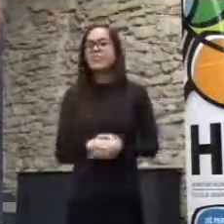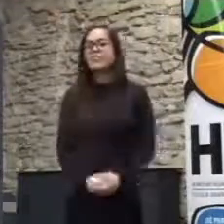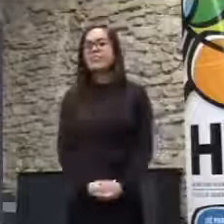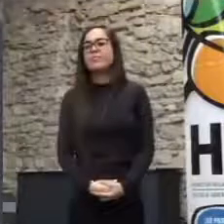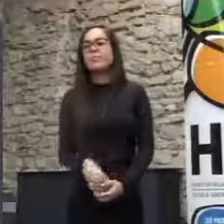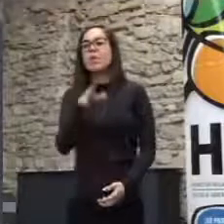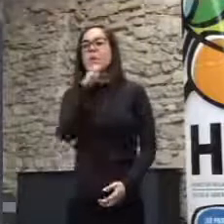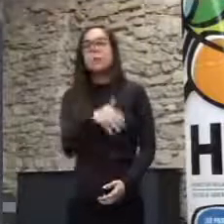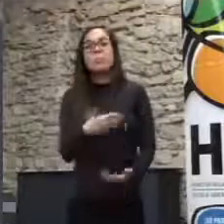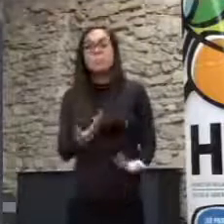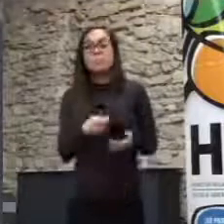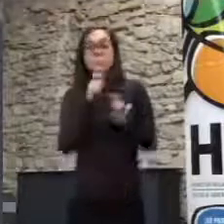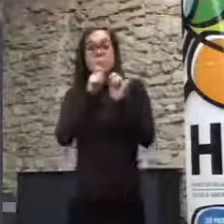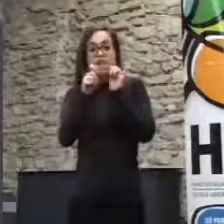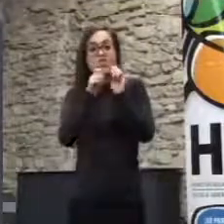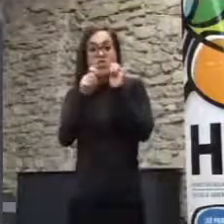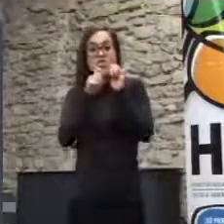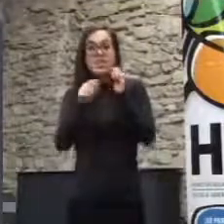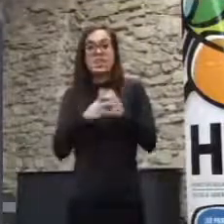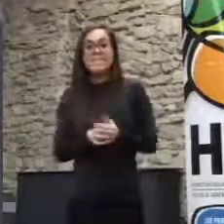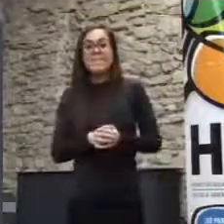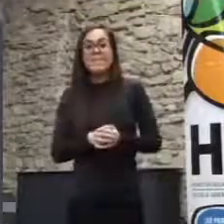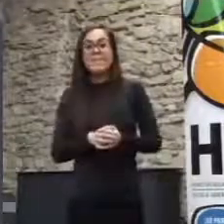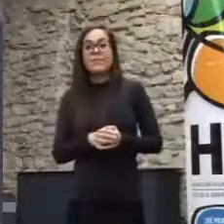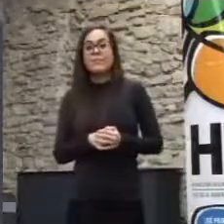los periodistas también somos,